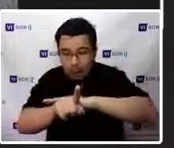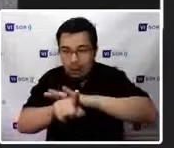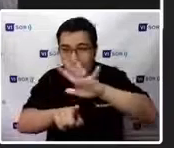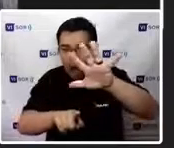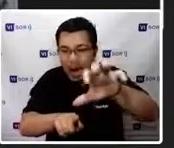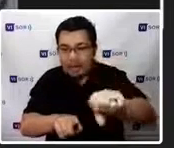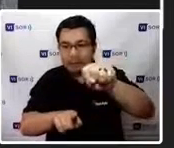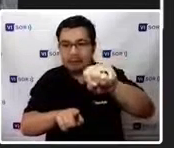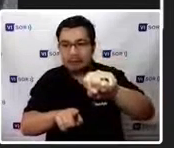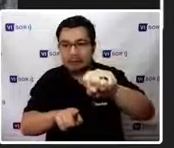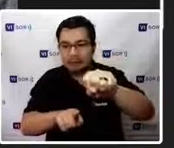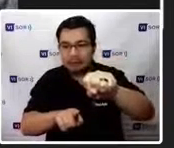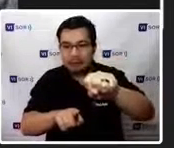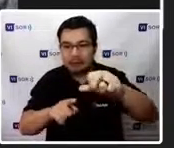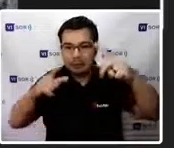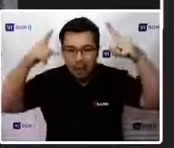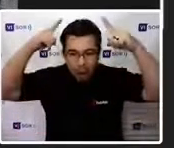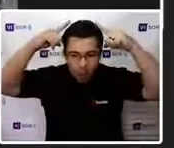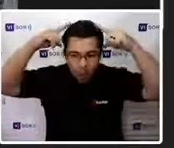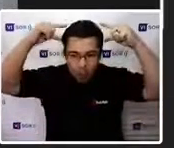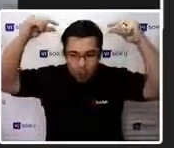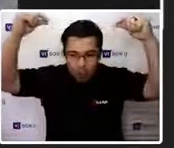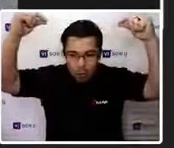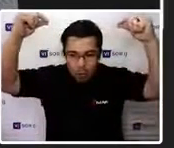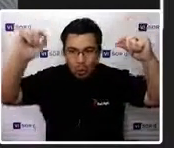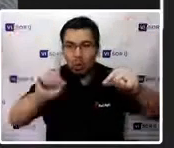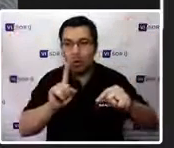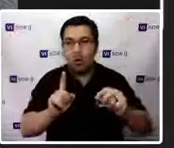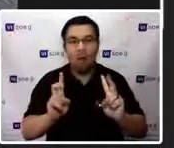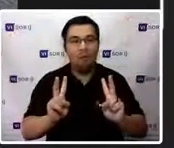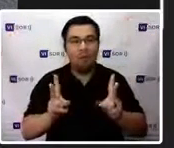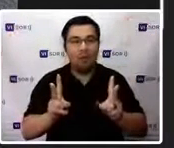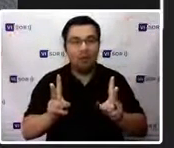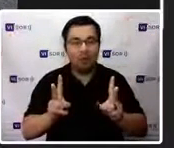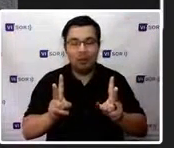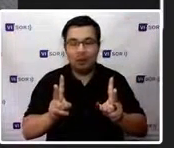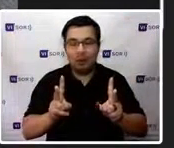¿cómo se? está disecado. No, no era un zorro vivo, estaba disecado, claro.